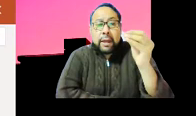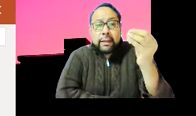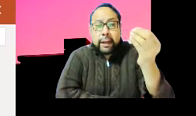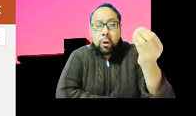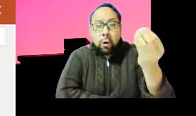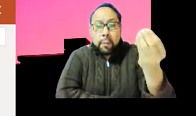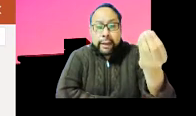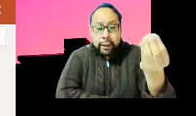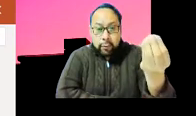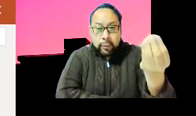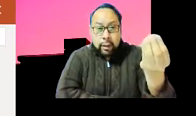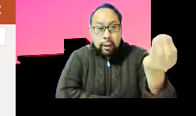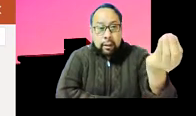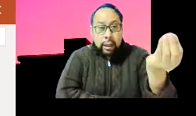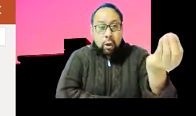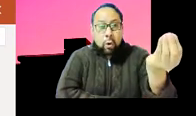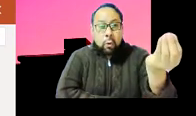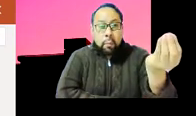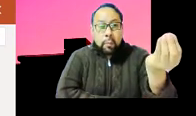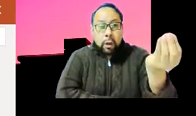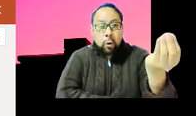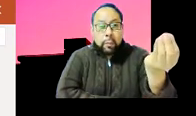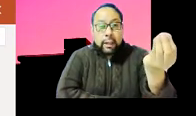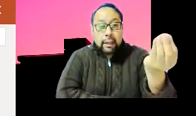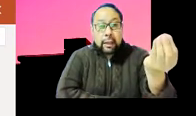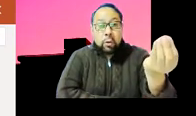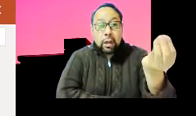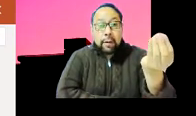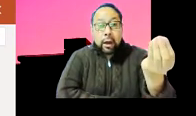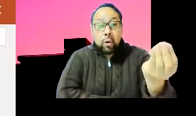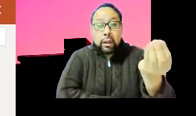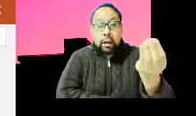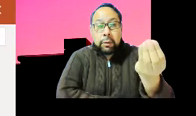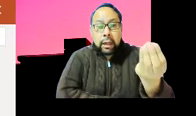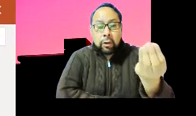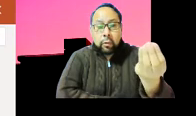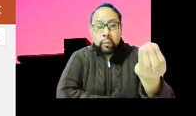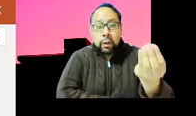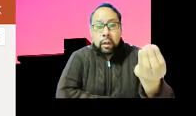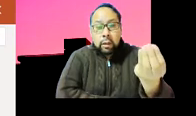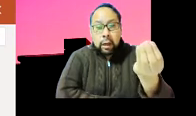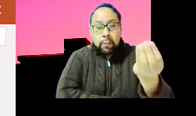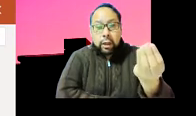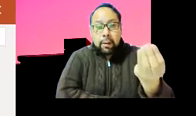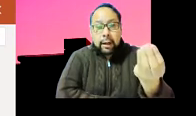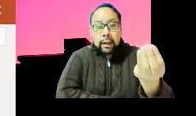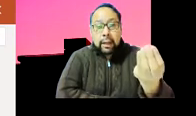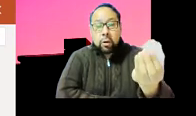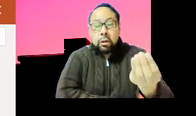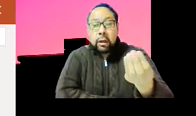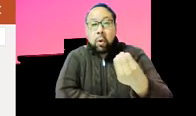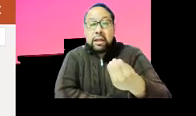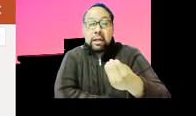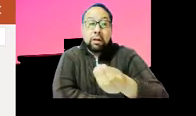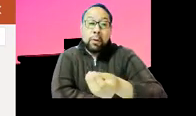queremos convencer a un compañero de que se ocupe de hacer un trabajo determinado, se le puede hablar de